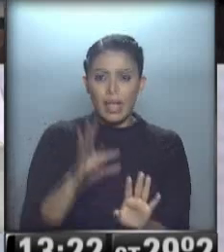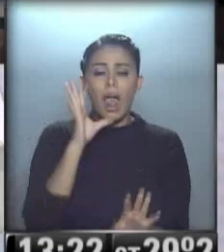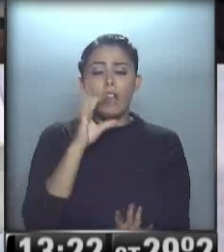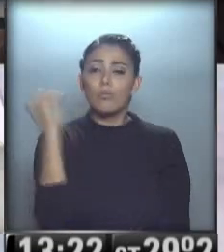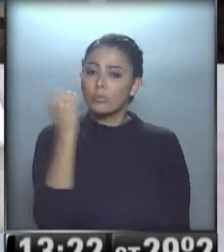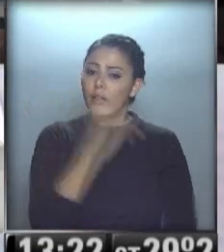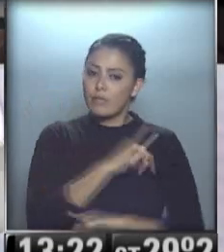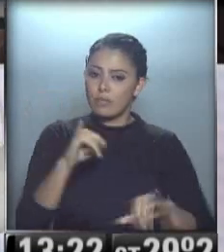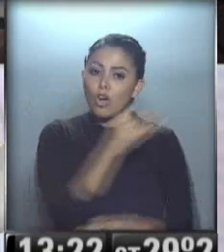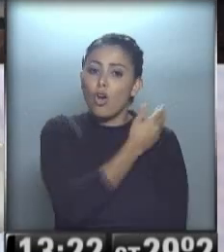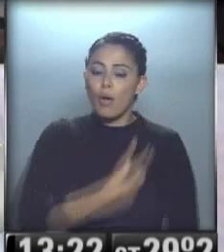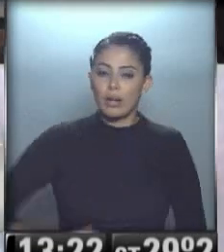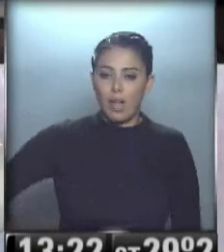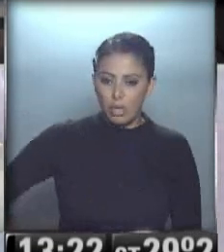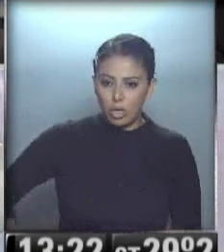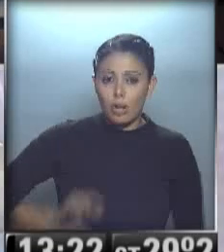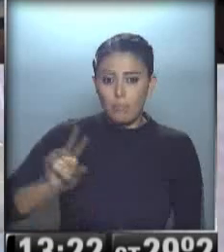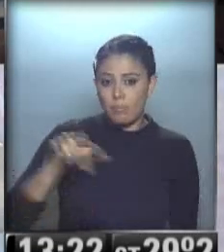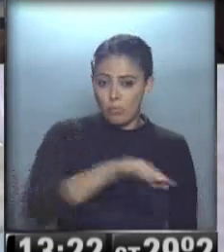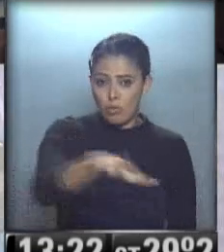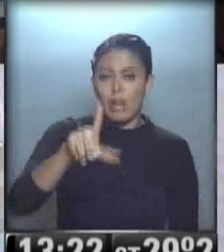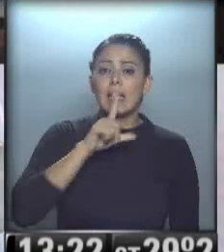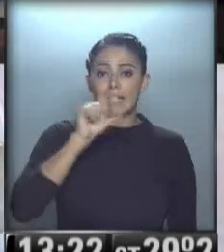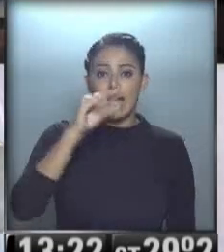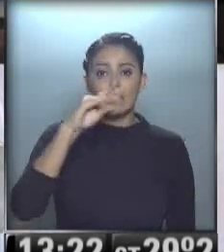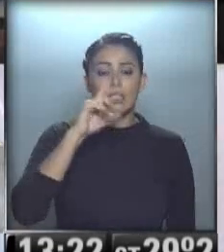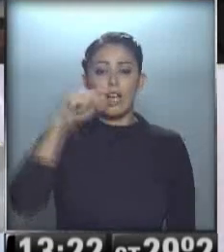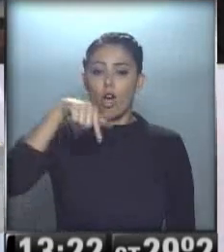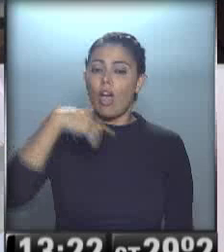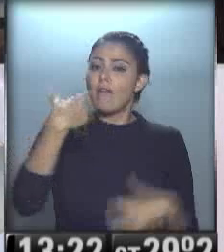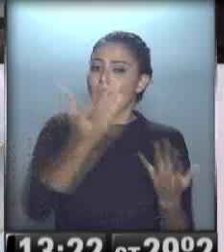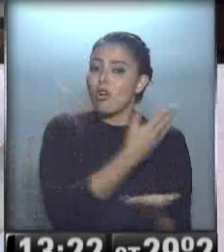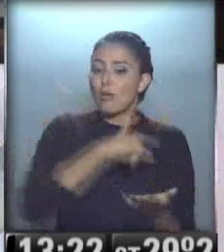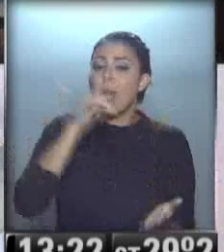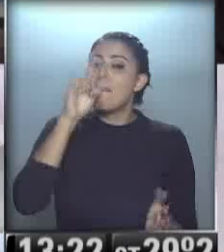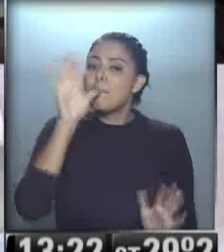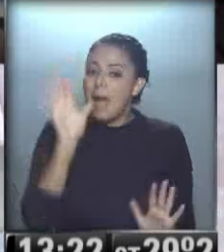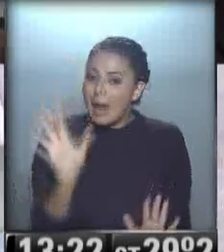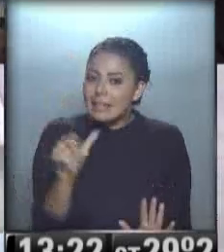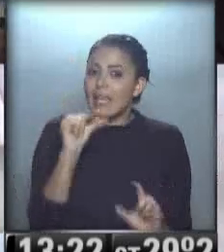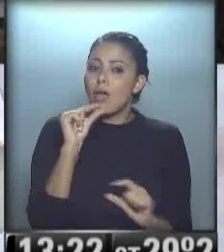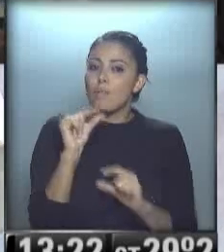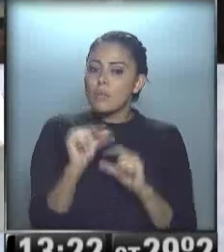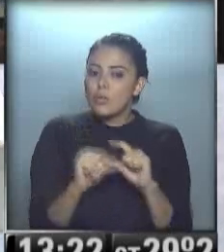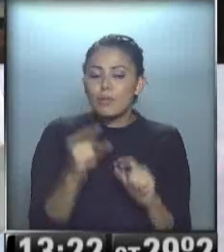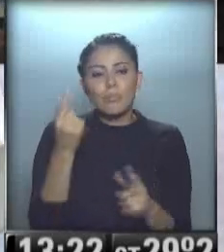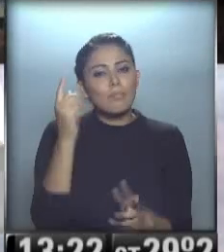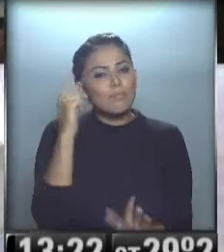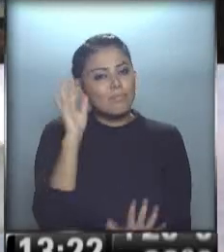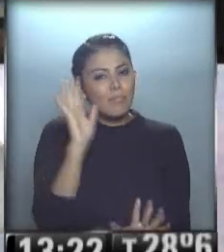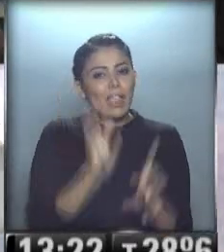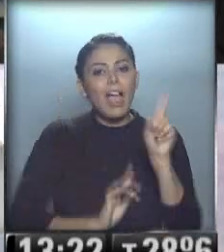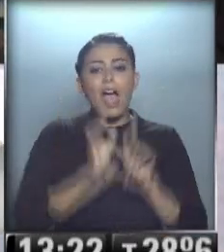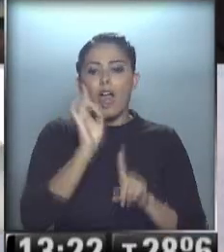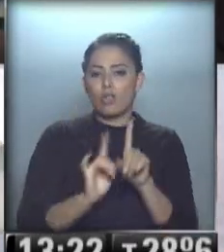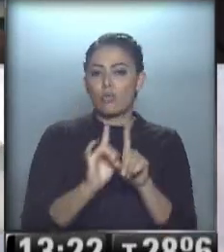tomar en cuenta el gobernador de táchira que hoy apoya al gobierno parece que está comenzando a plantear que alguna de las